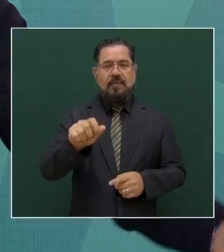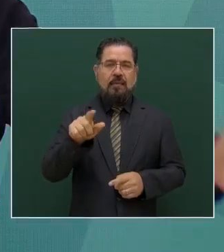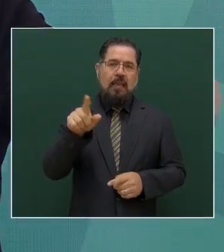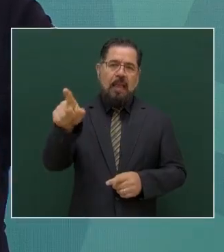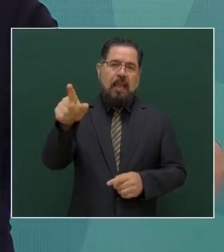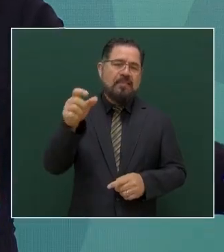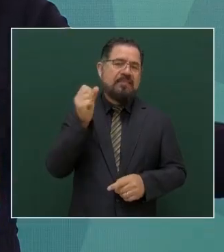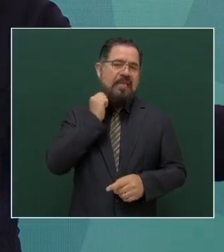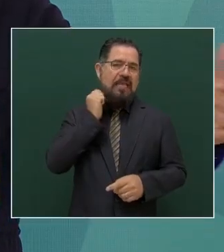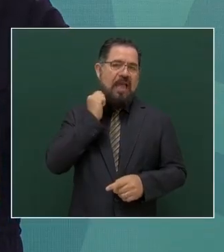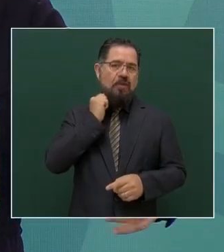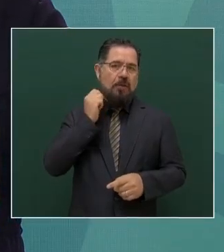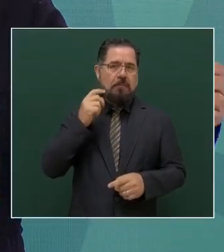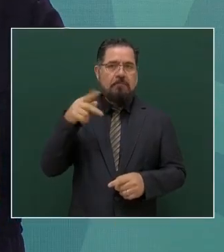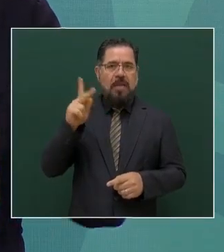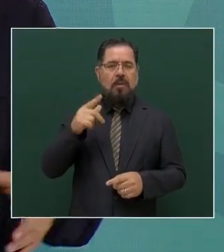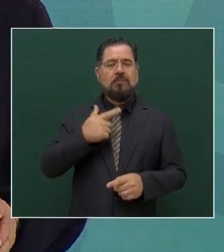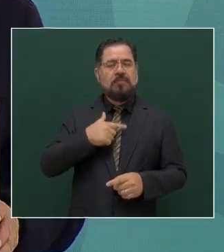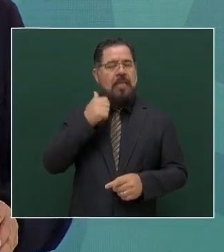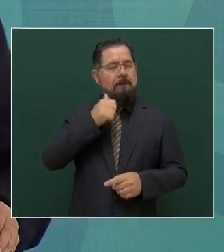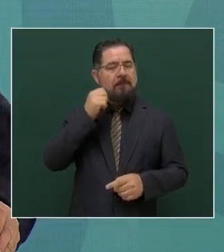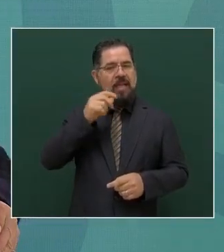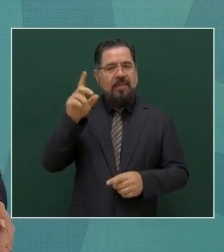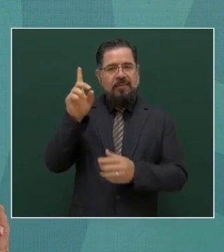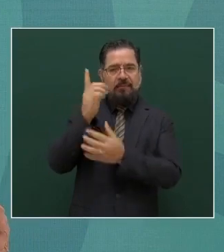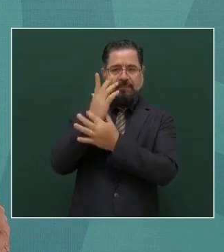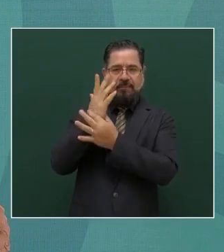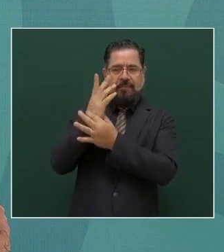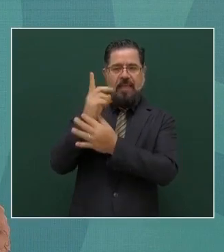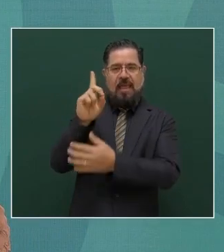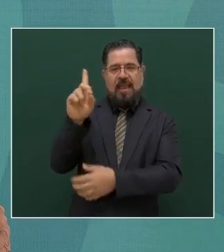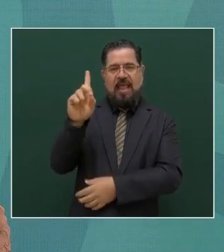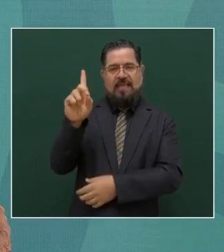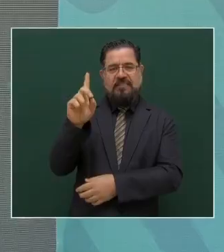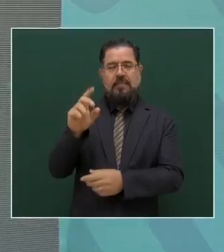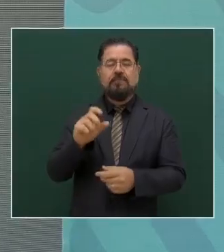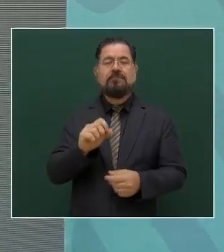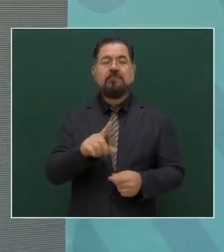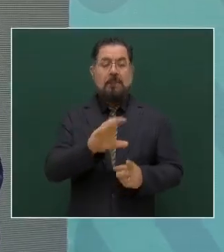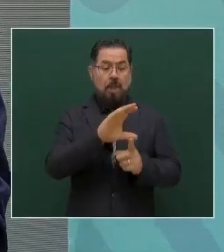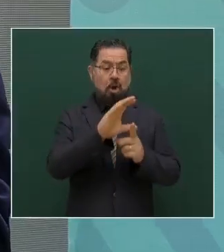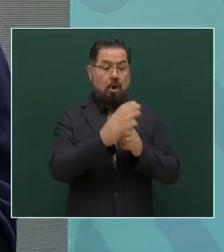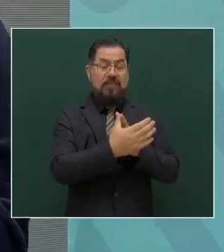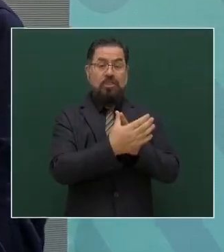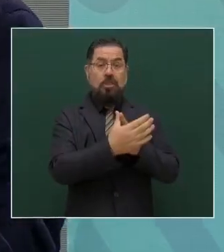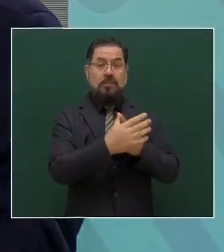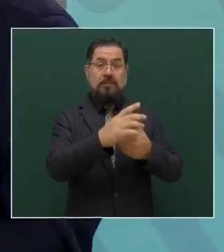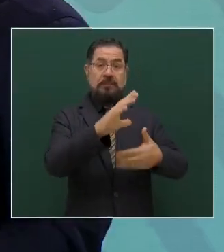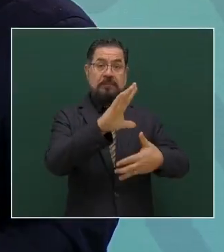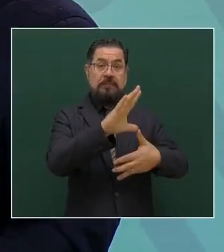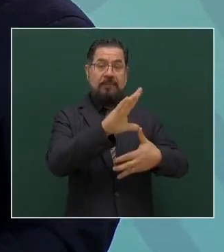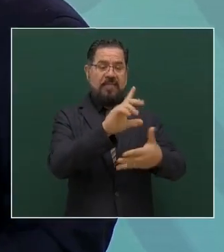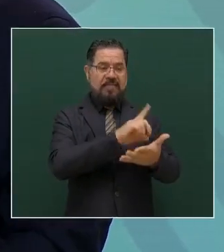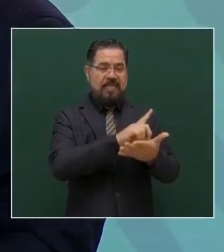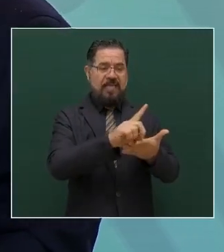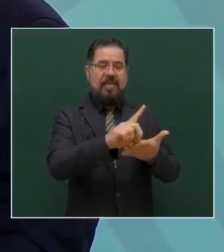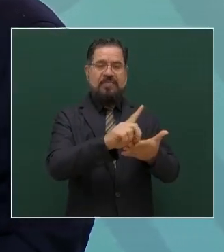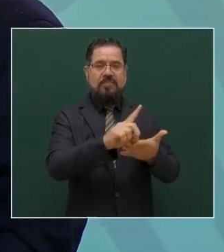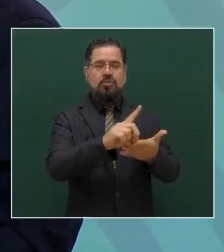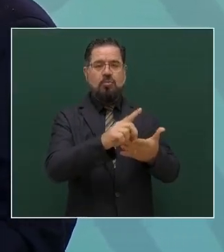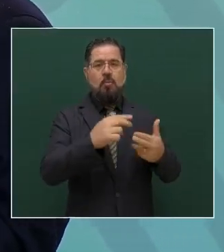Hay una organización que es la Comisión Interamericana de Derechos Humanos de la